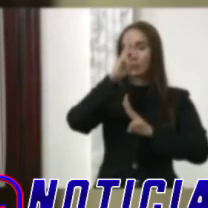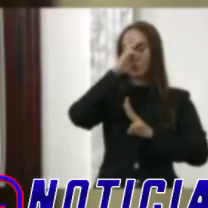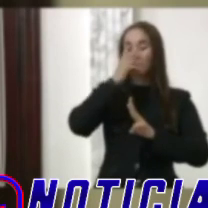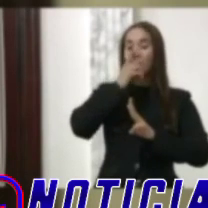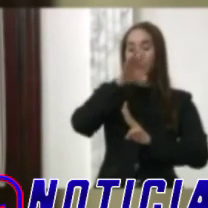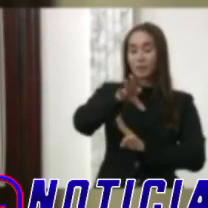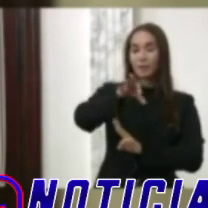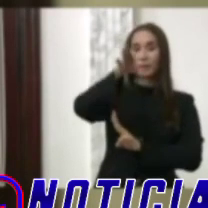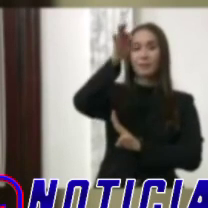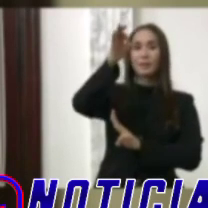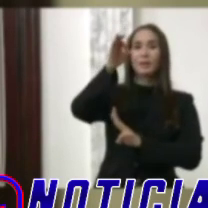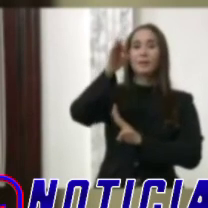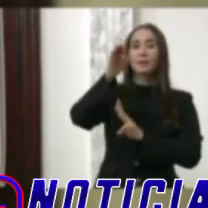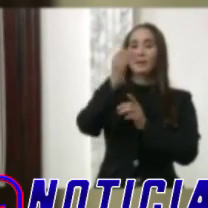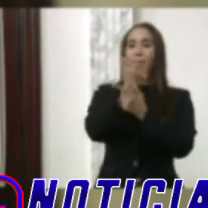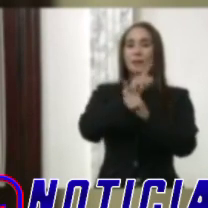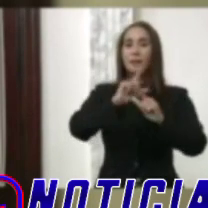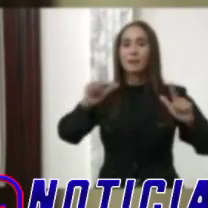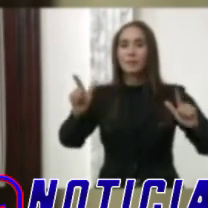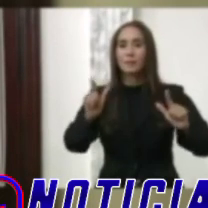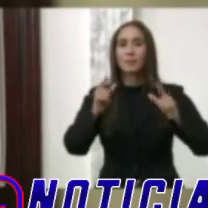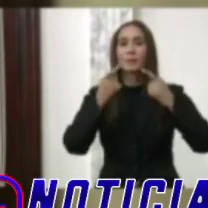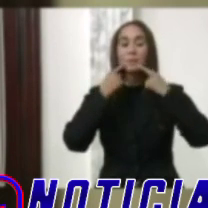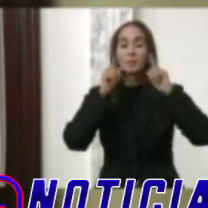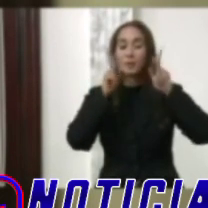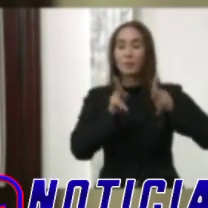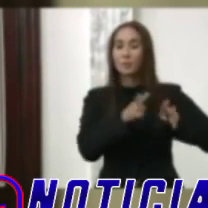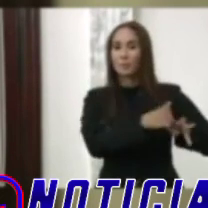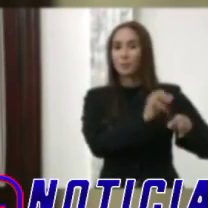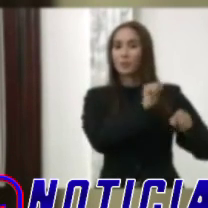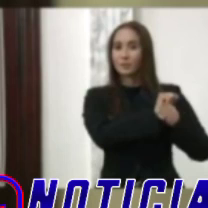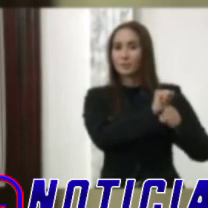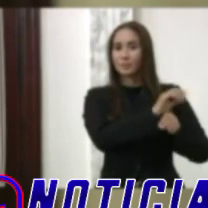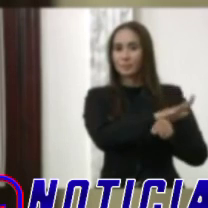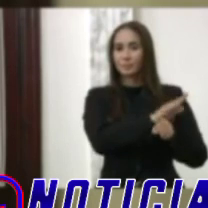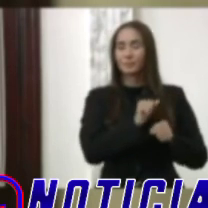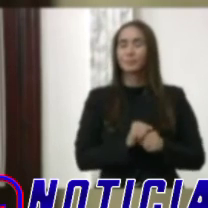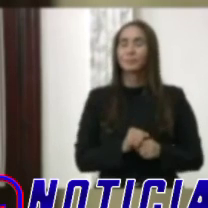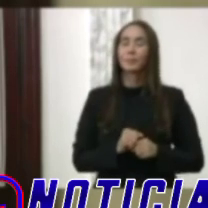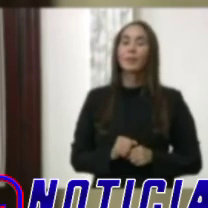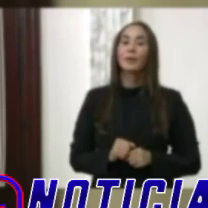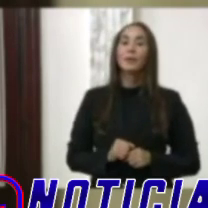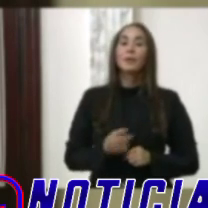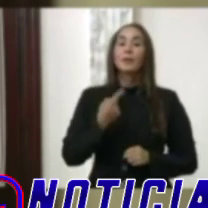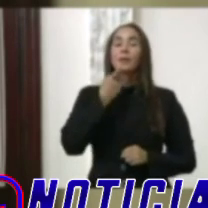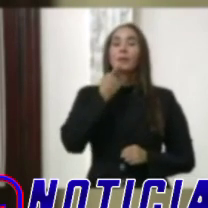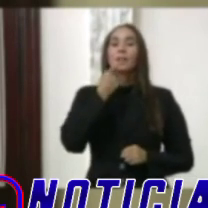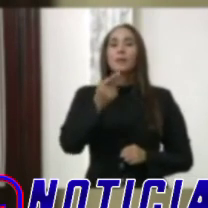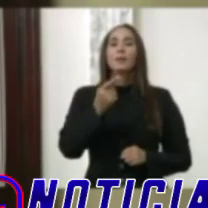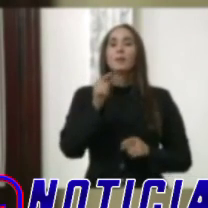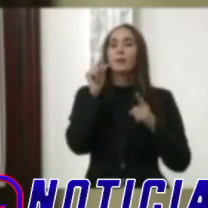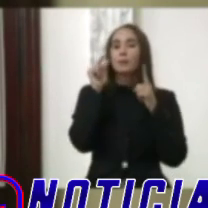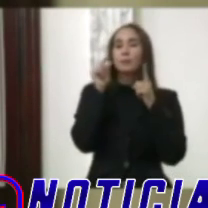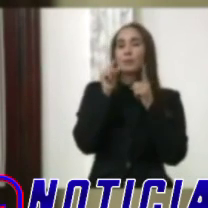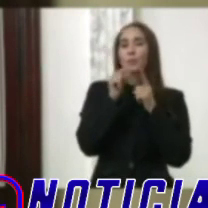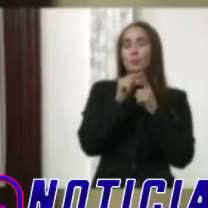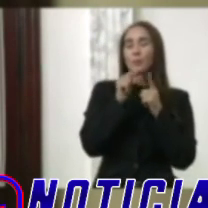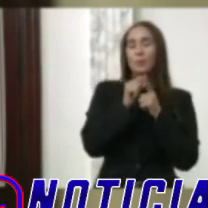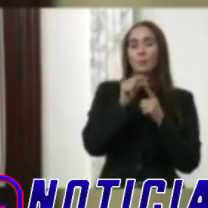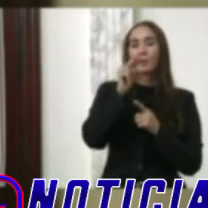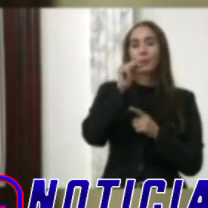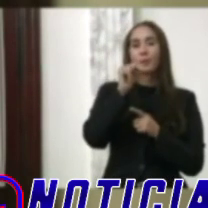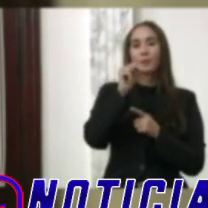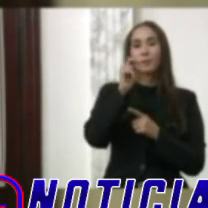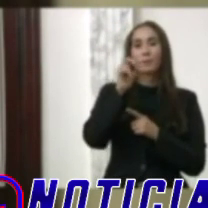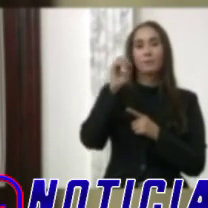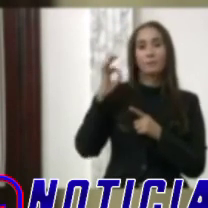de la libertad y la democracia. Déjenme terminar esta intervención con una reflexión del periodista y novelista francés